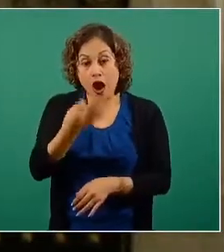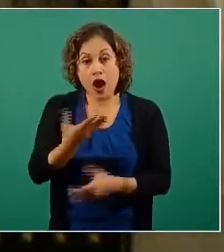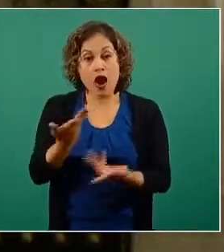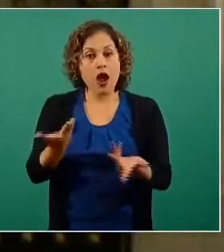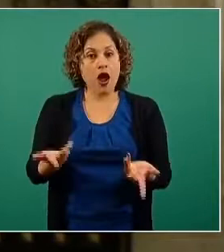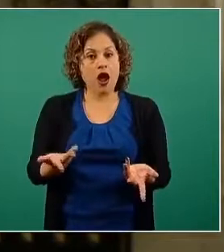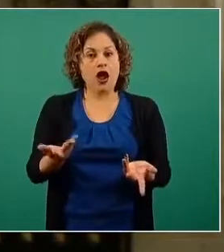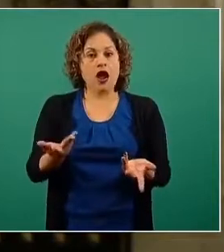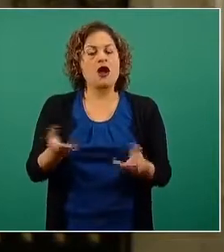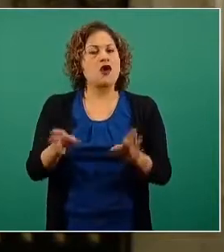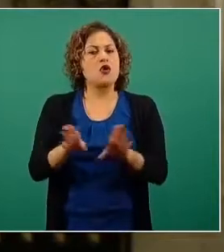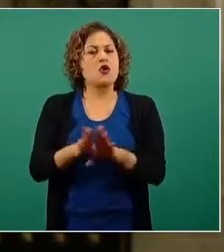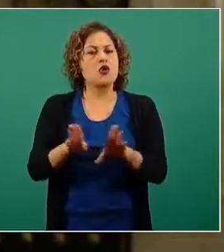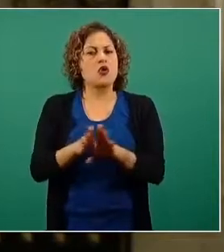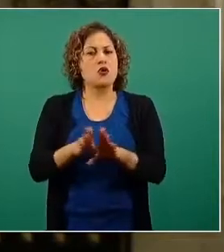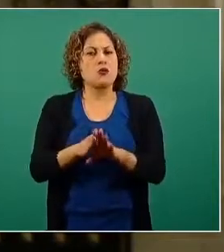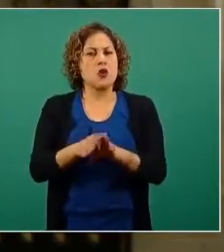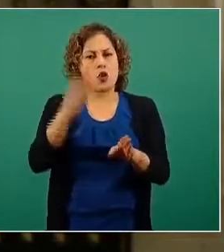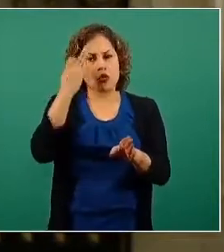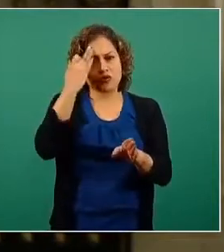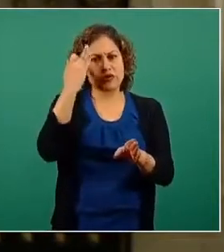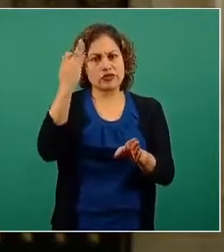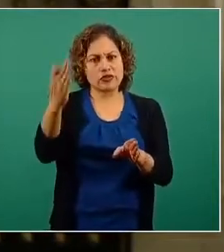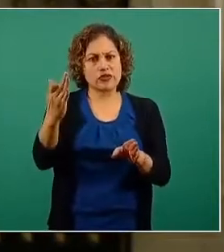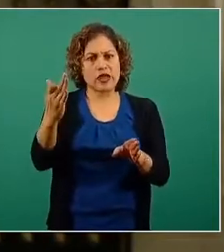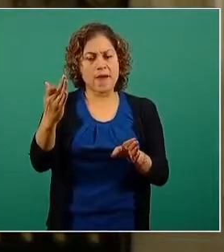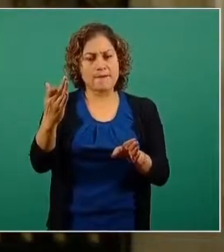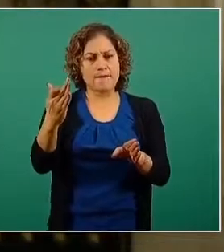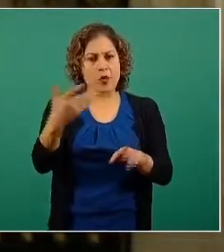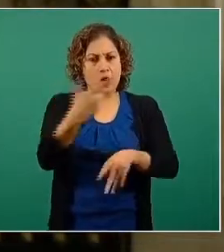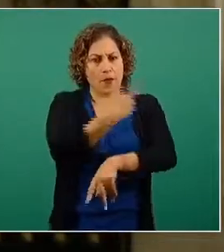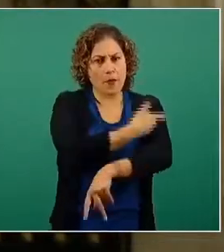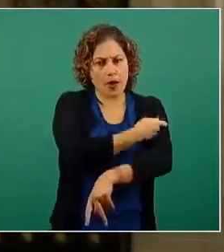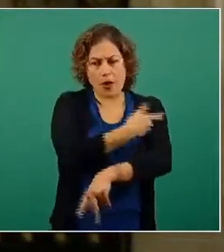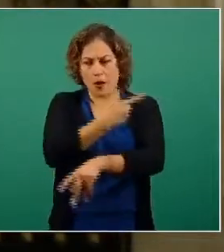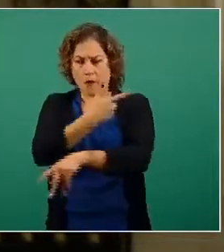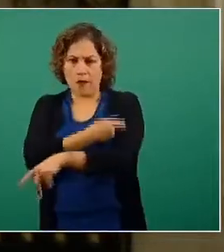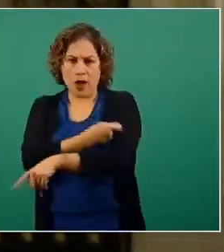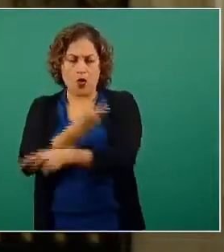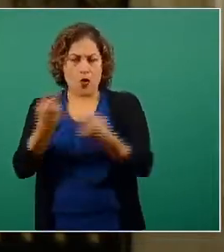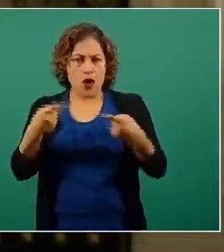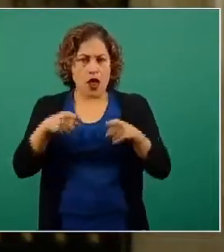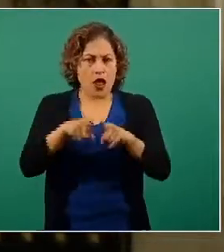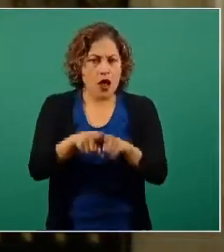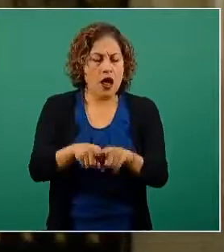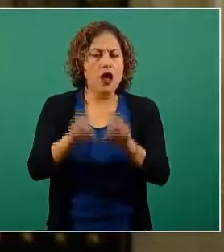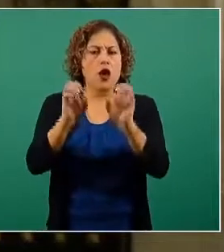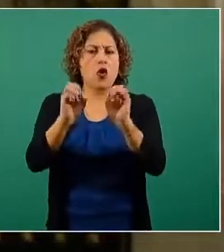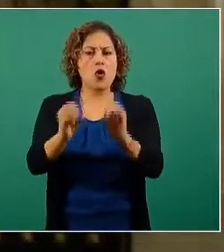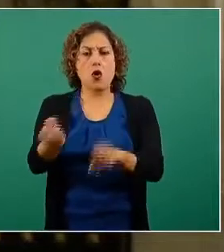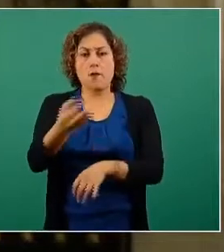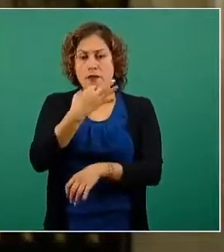la vacunación, que no se empalmaran las vacunas, que no se empalmaran los medicamentos a la hora